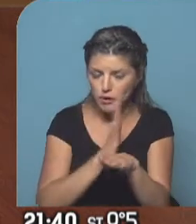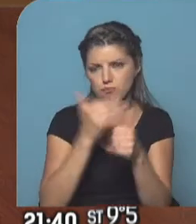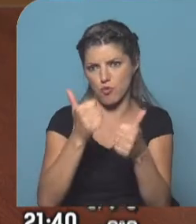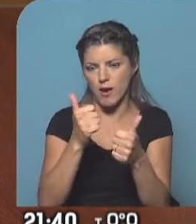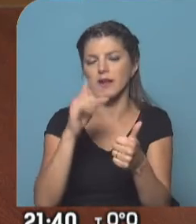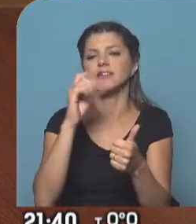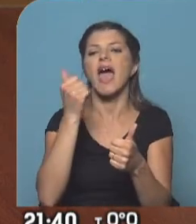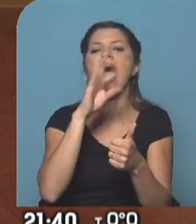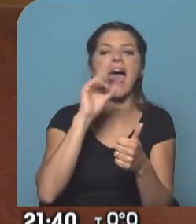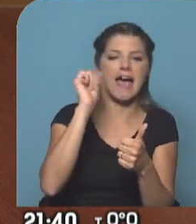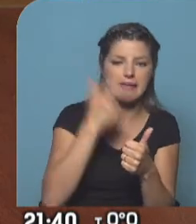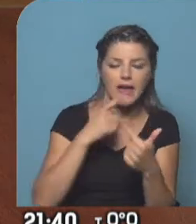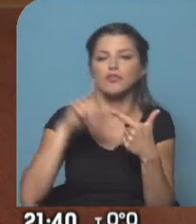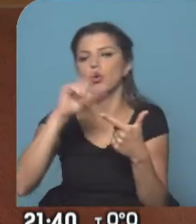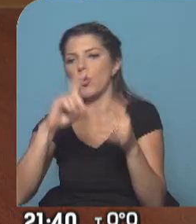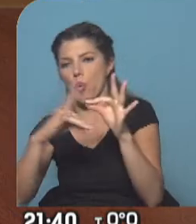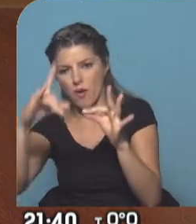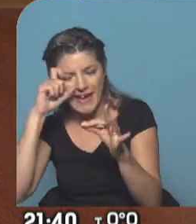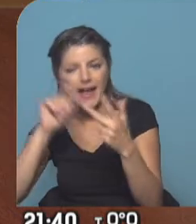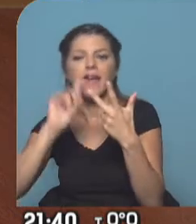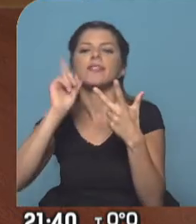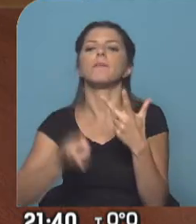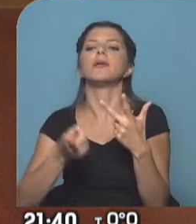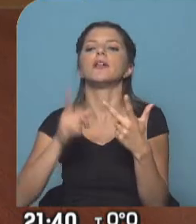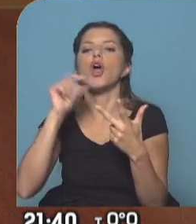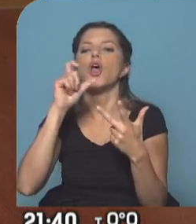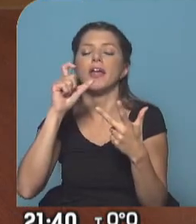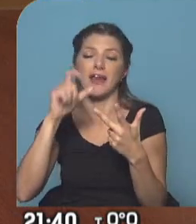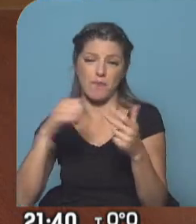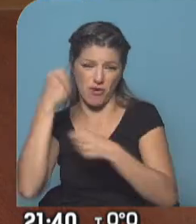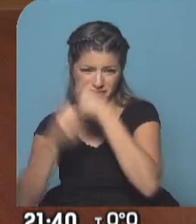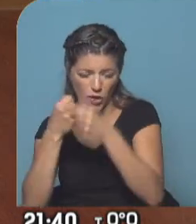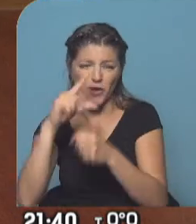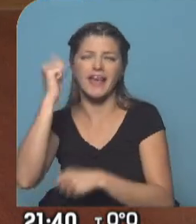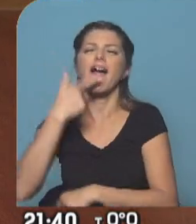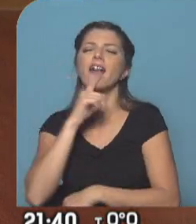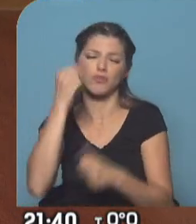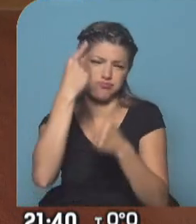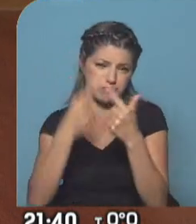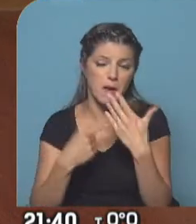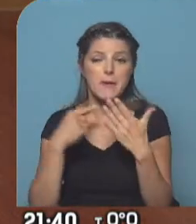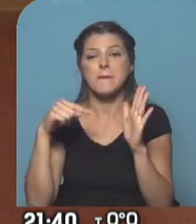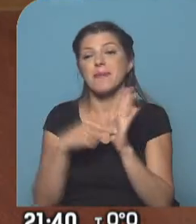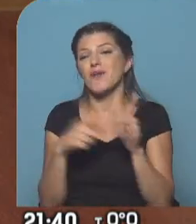Grandinetti, a Luis Luque, hasta hay una pequeña participación de Jorge Locomotora Castro, un gran elenco para una peli que a mí por lo menos no me cerró en lo más mínimo.